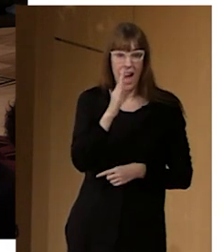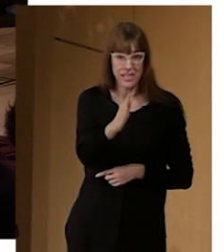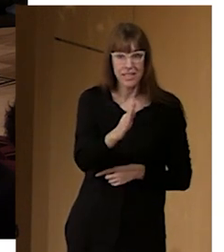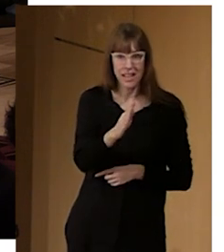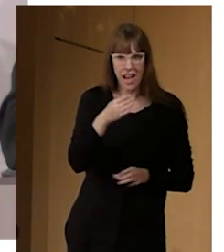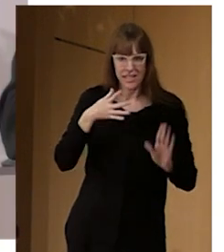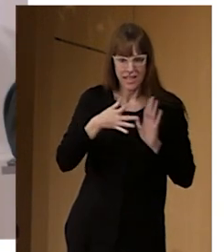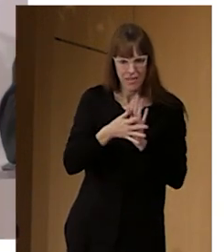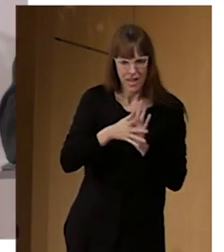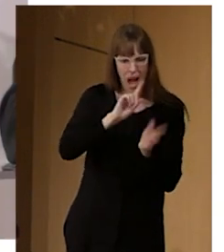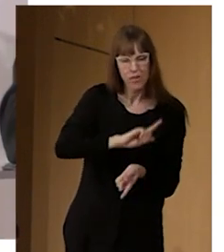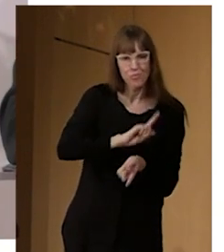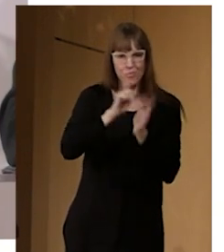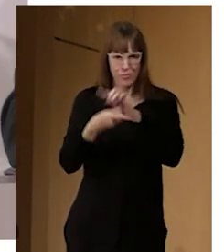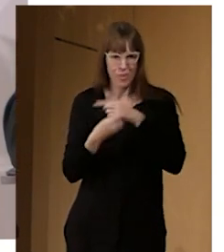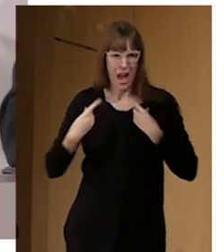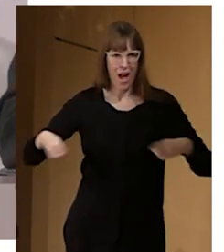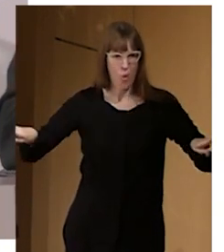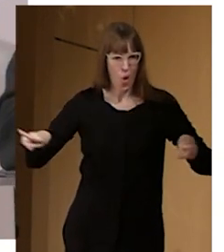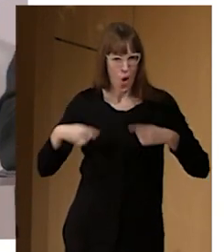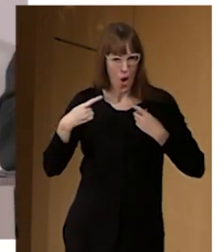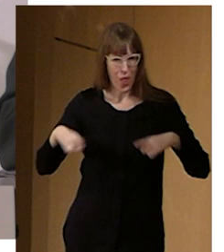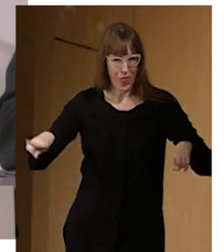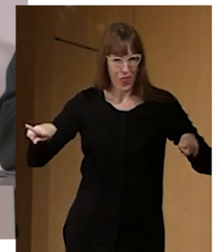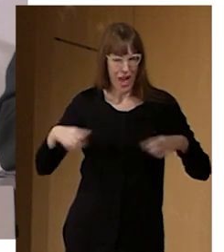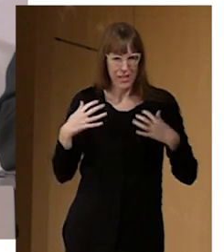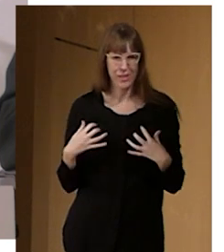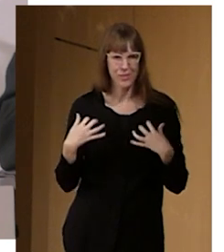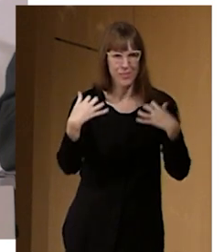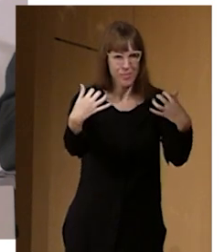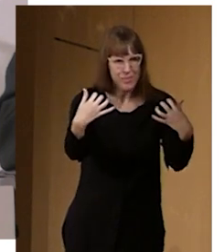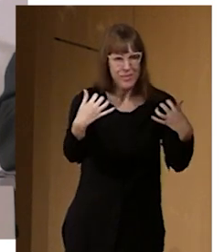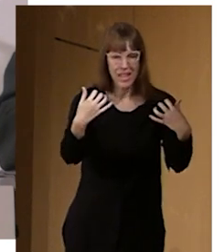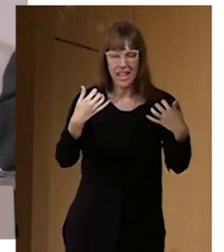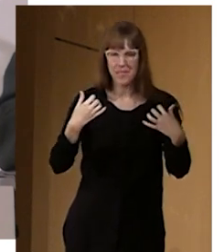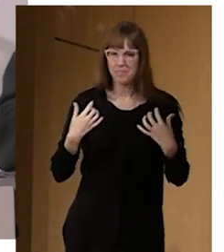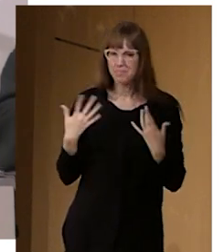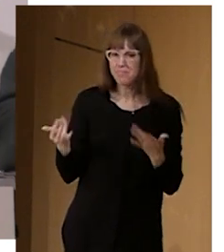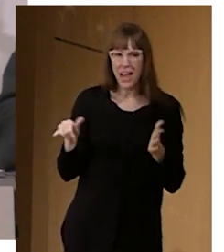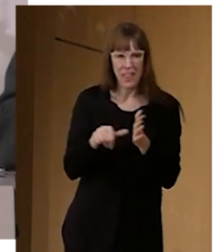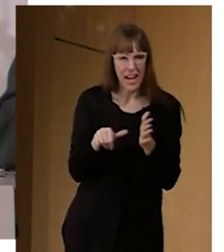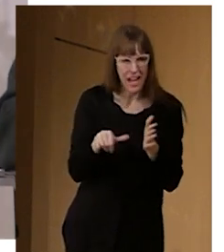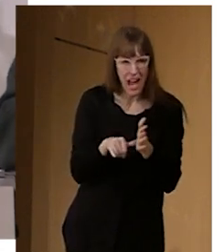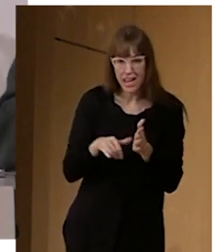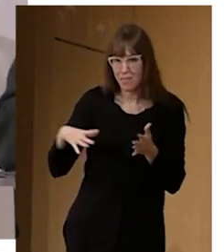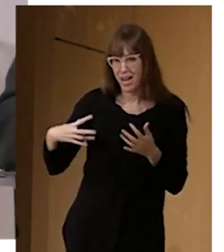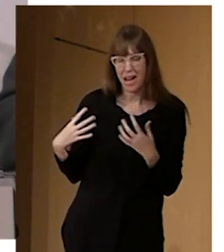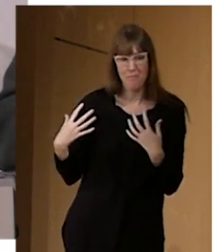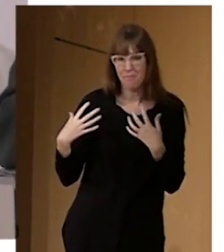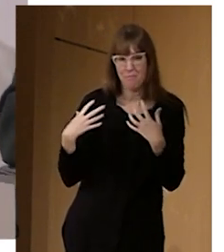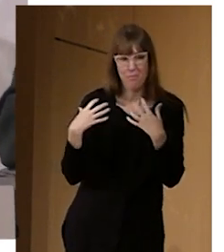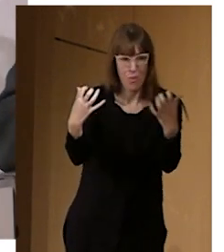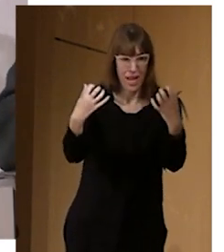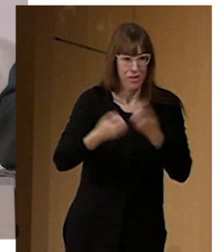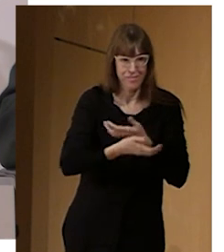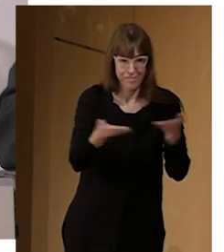vuelta a esos a esos conciertos y acercarlos de de una manera muy cercana y muy afable a a todos los públicos bueno